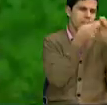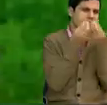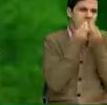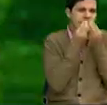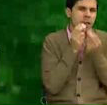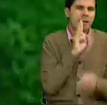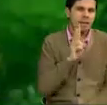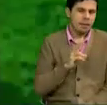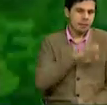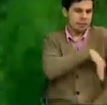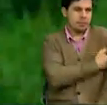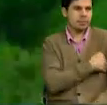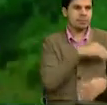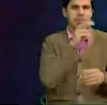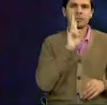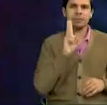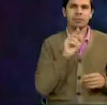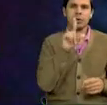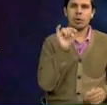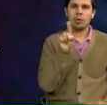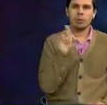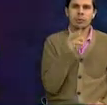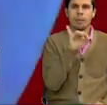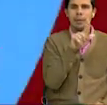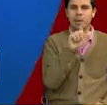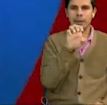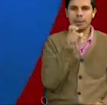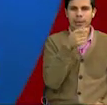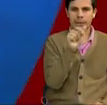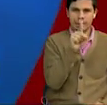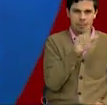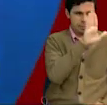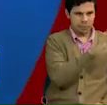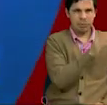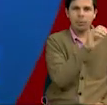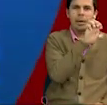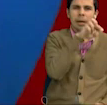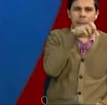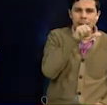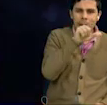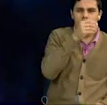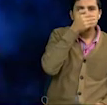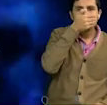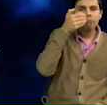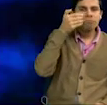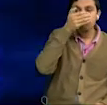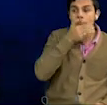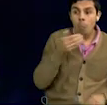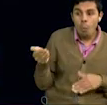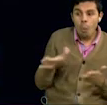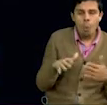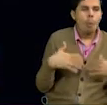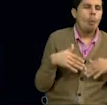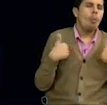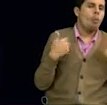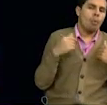venezolano, el ministro de la Defensa, Luis Carlos Villegas, dijo que la muerte del jefe de las finanzas de la guerrilla del EPL, de alias Megateo, es una gran noticia, no solo